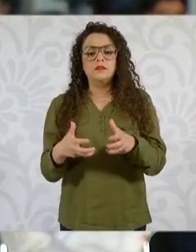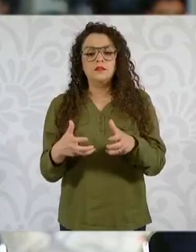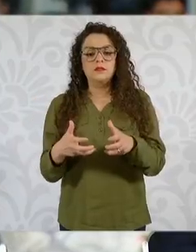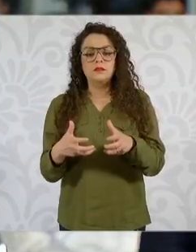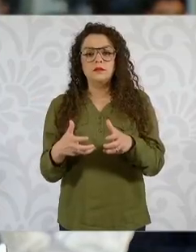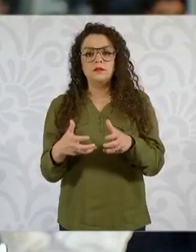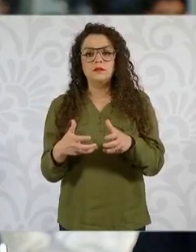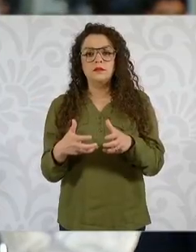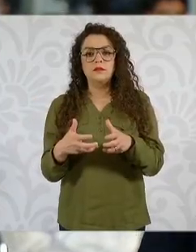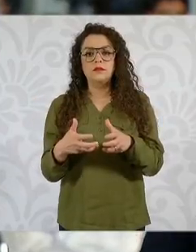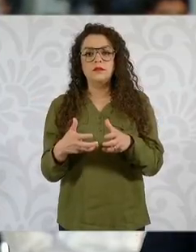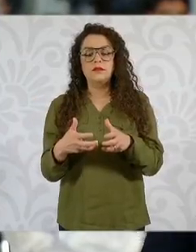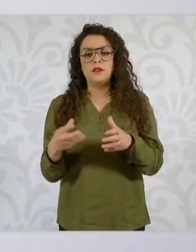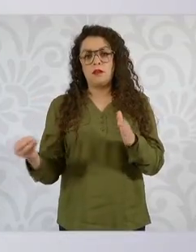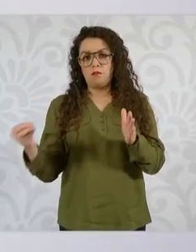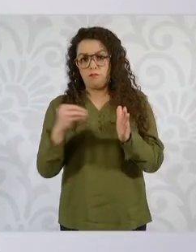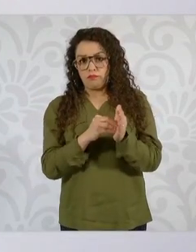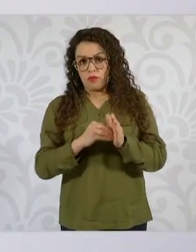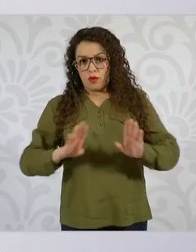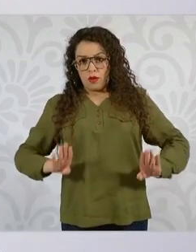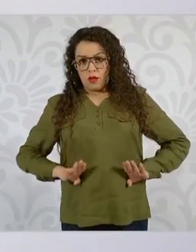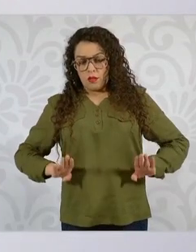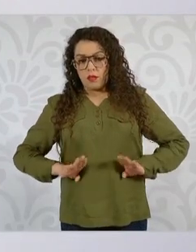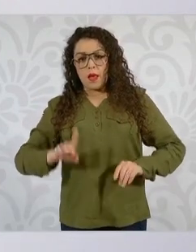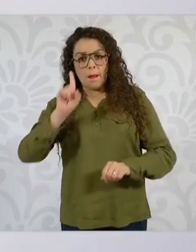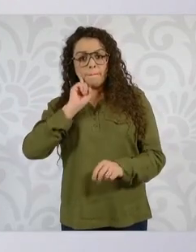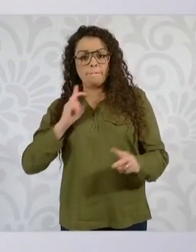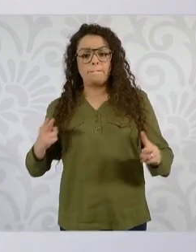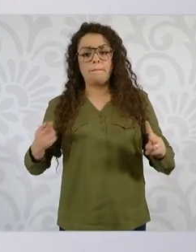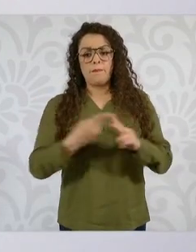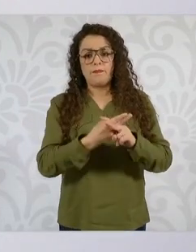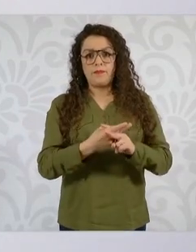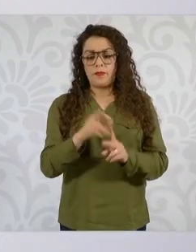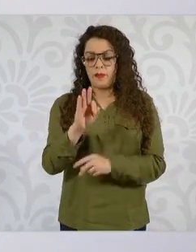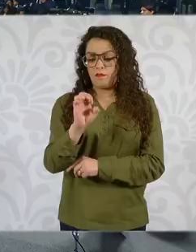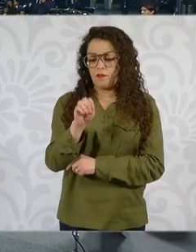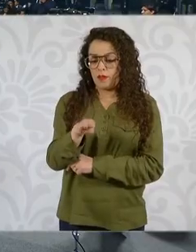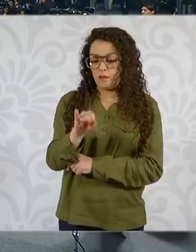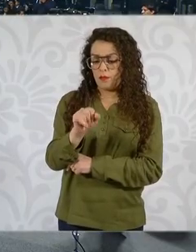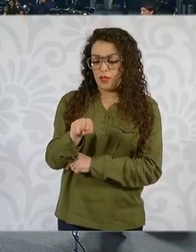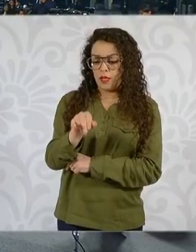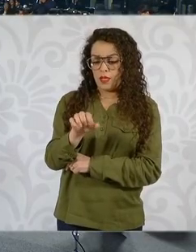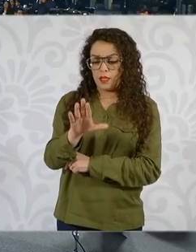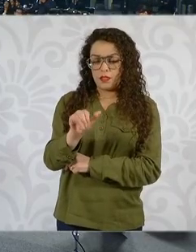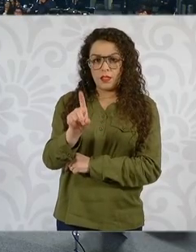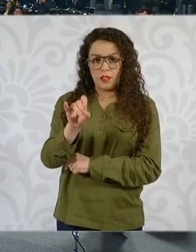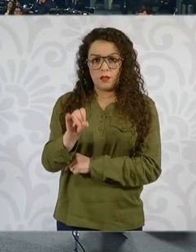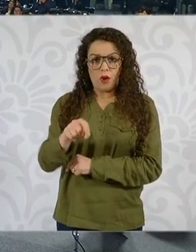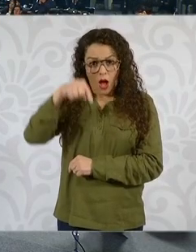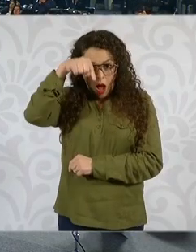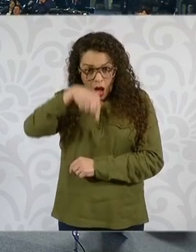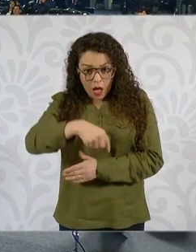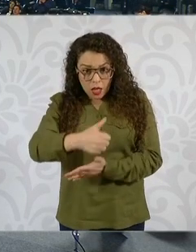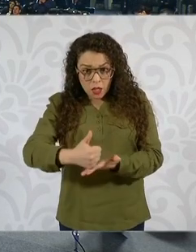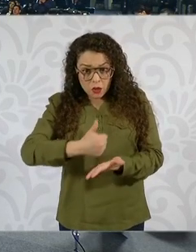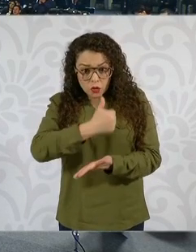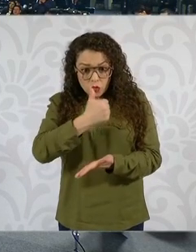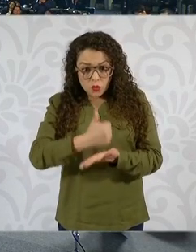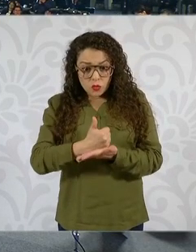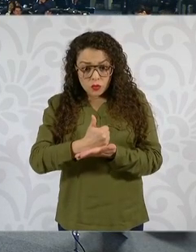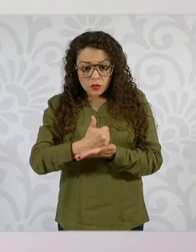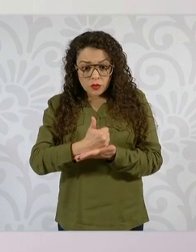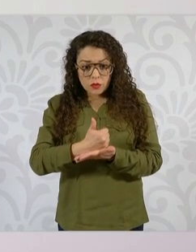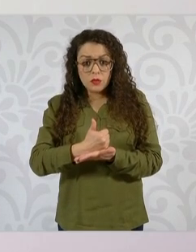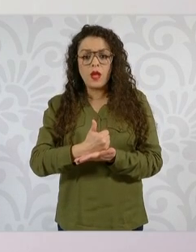como feminicidio esa sería mi primera pregunta presidenta aquí en la ciudad sí bueno lo lleva la